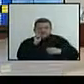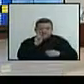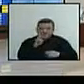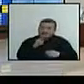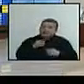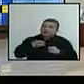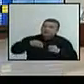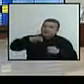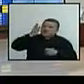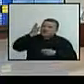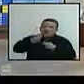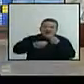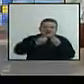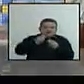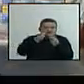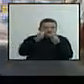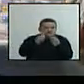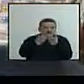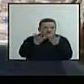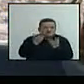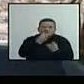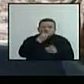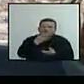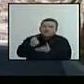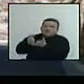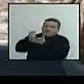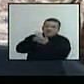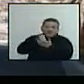Dios en mí y en toda la humanidad.